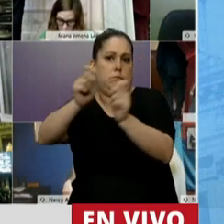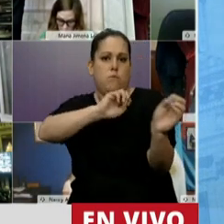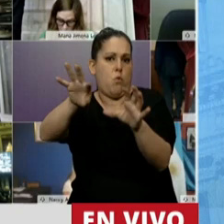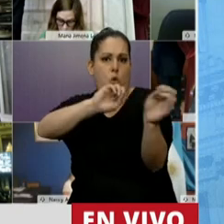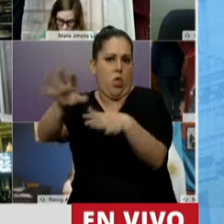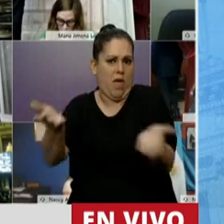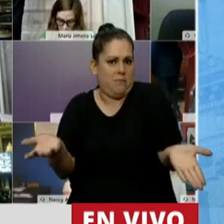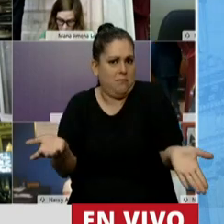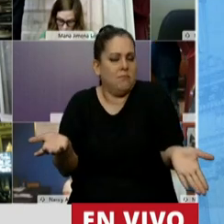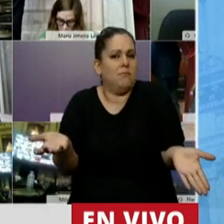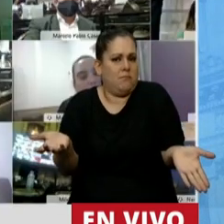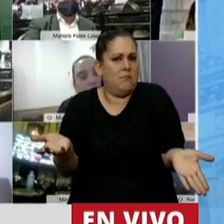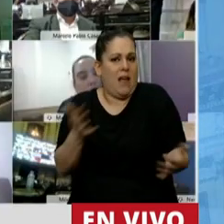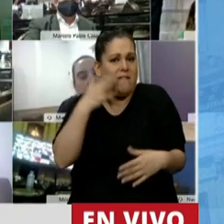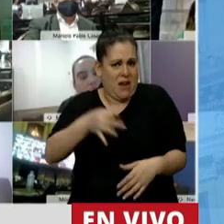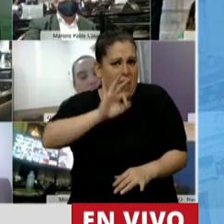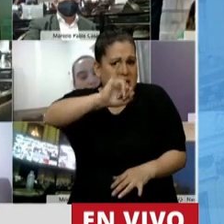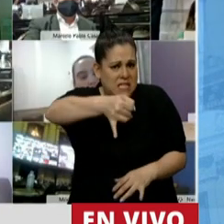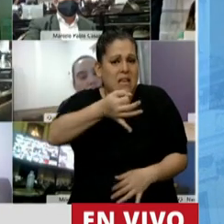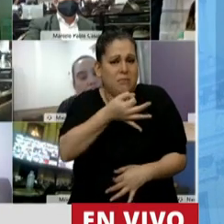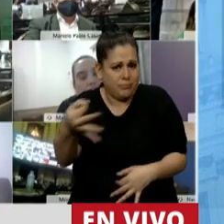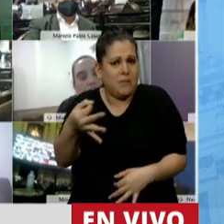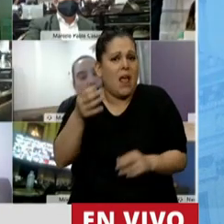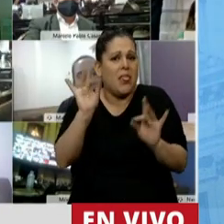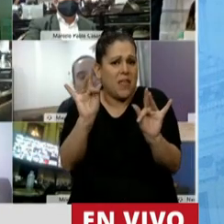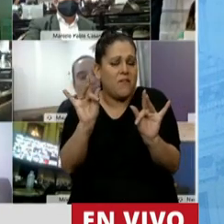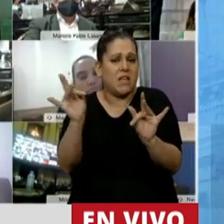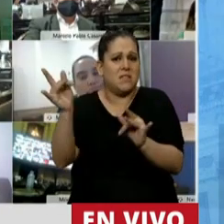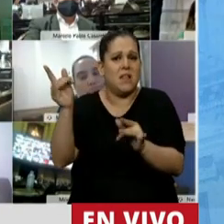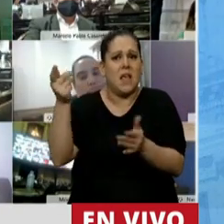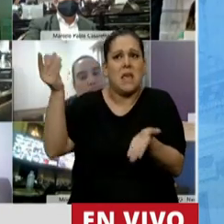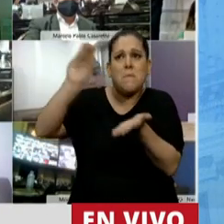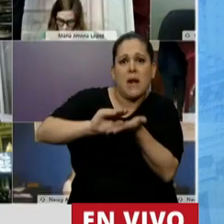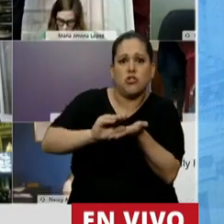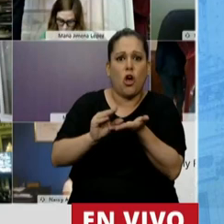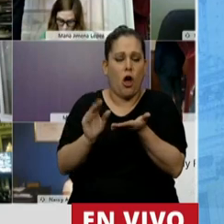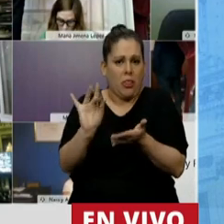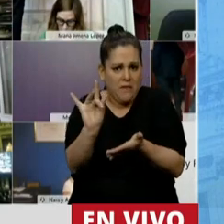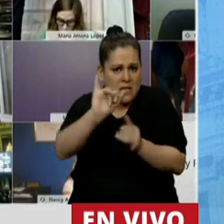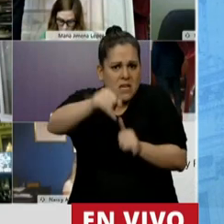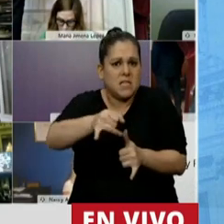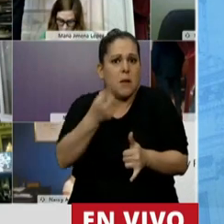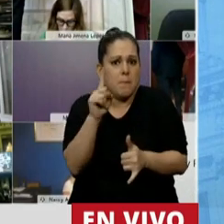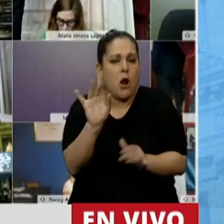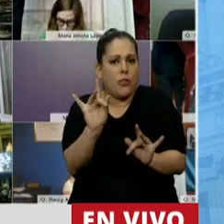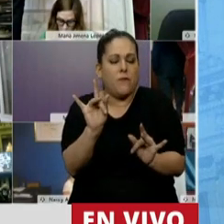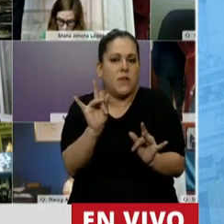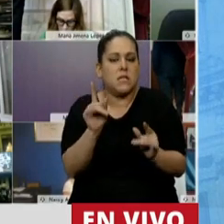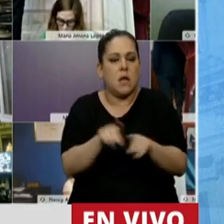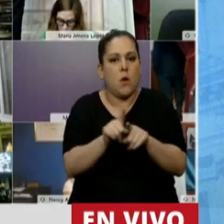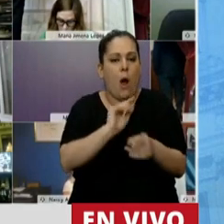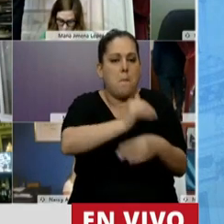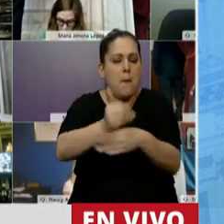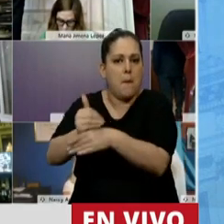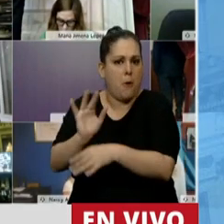difíciles de traer, es cierto, pero son muy fáciles de espantar, es muy fácil que se vayan. Y como va a terminar judicializado,